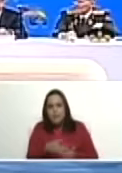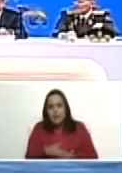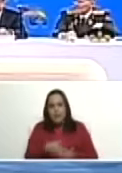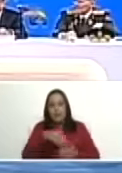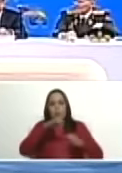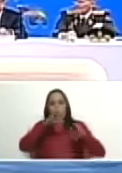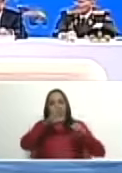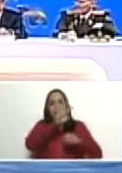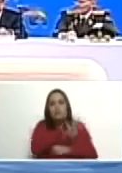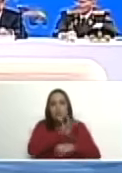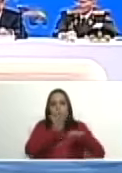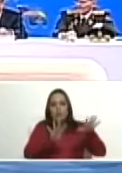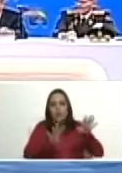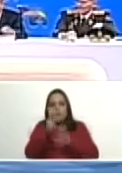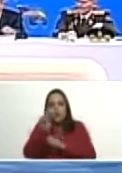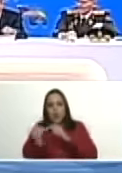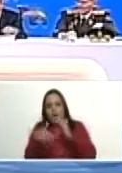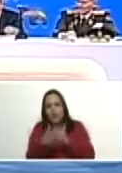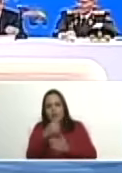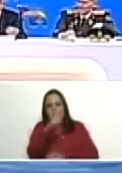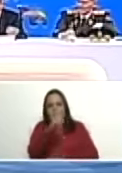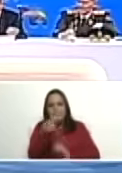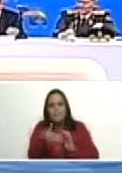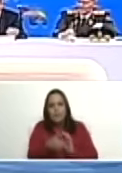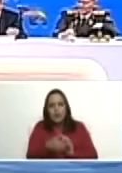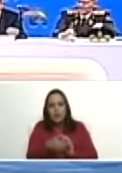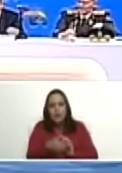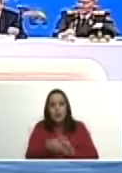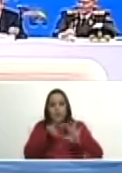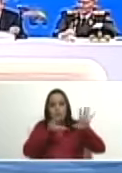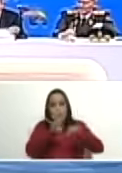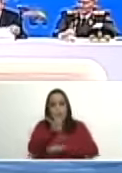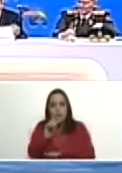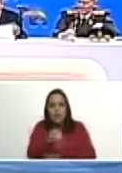1492-1840, la Constitución de Angostura,